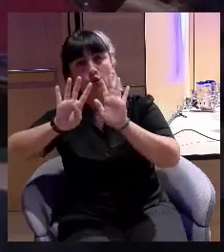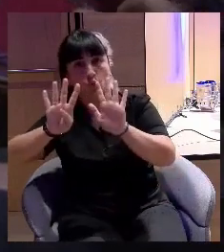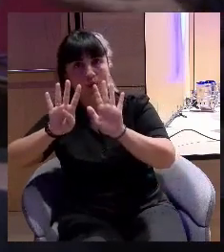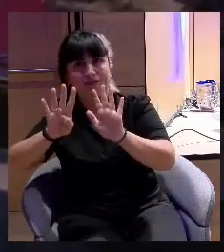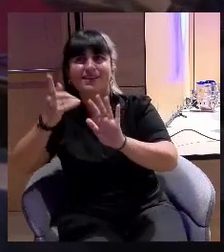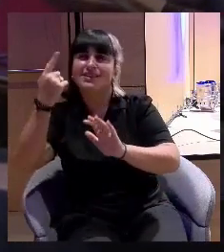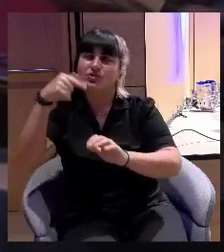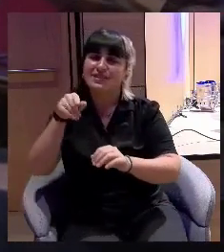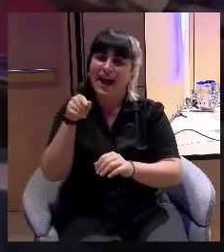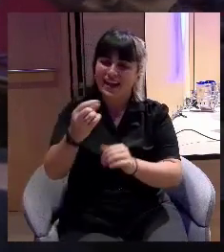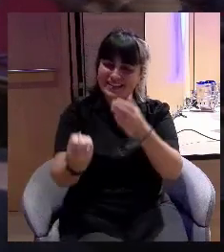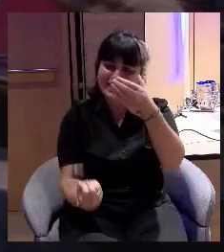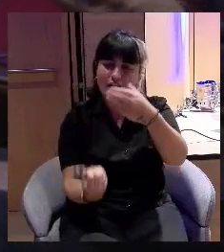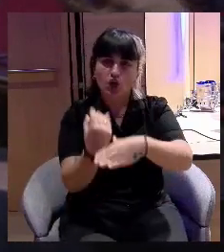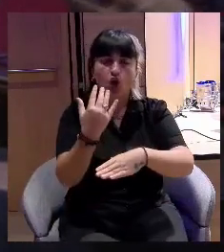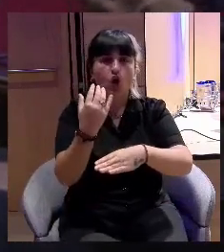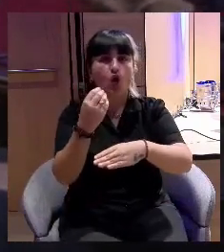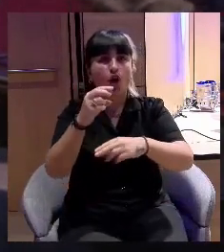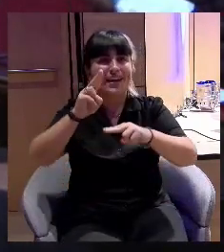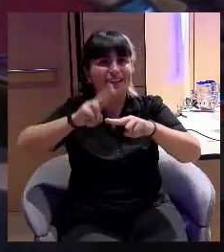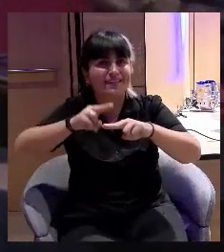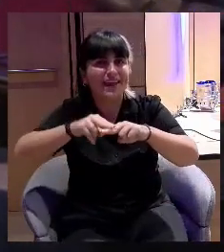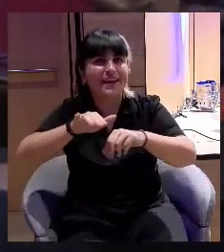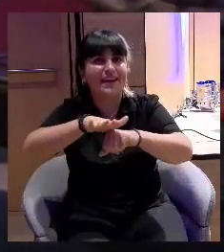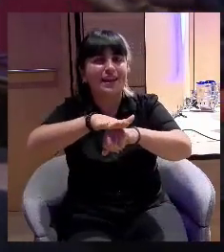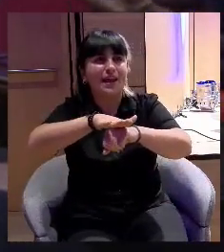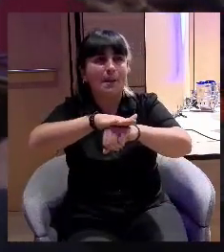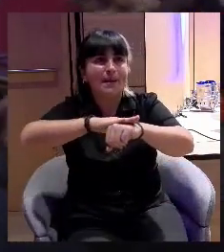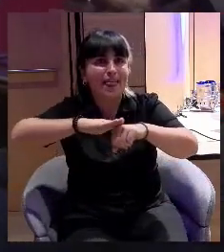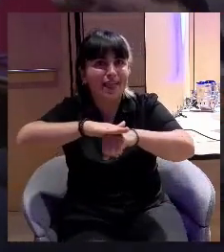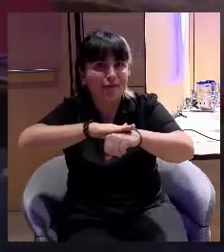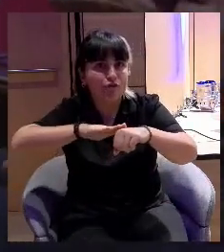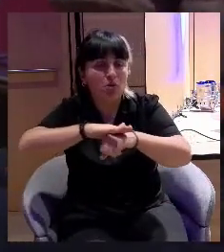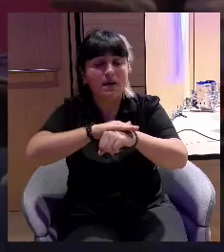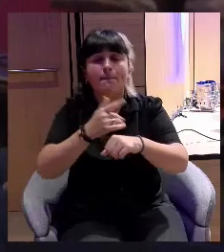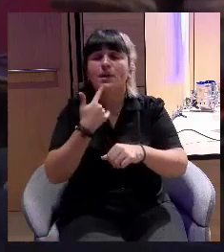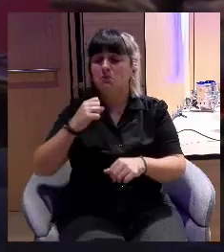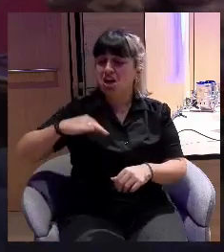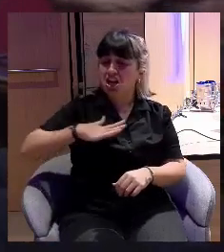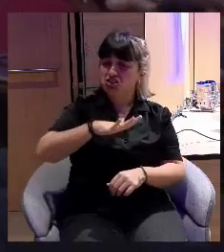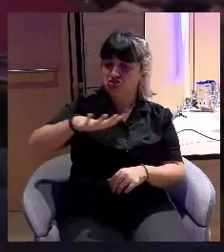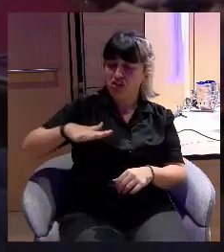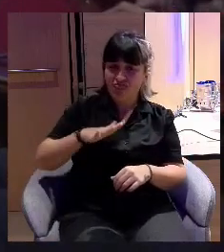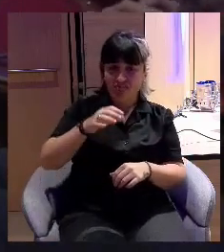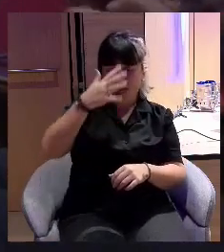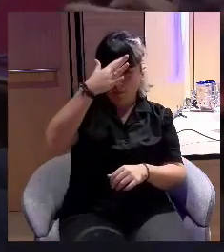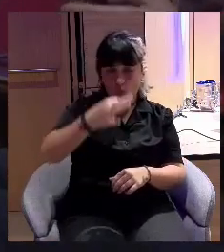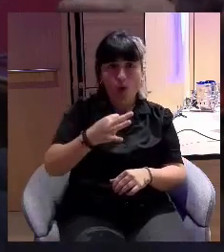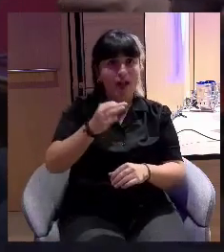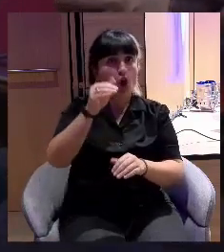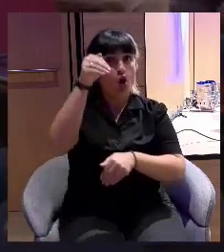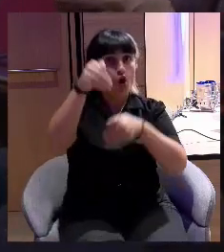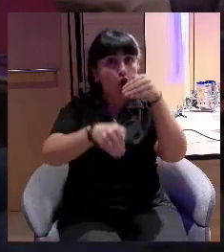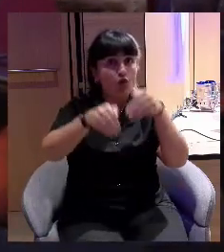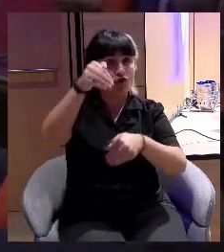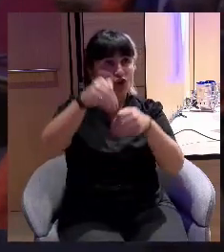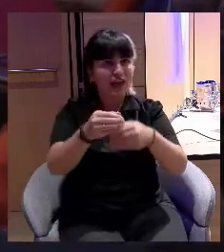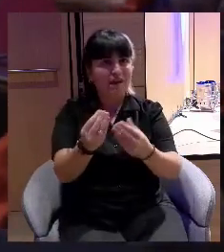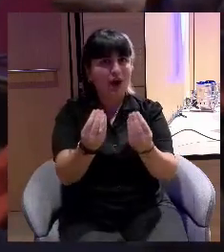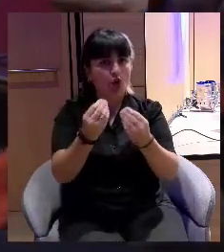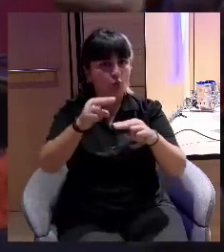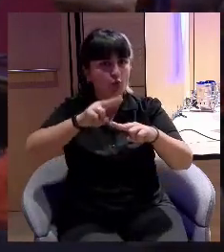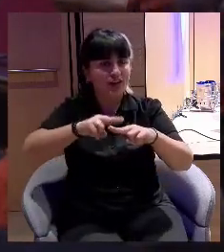las personas que votaban podían subir la foto de su voto, por ejemplo, ¿no? Entonces era una manera de tratar